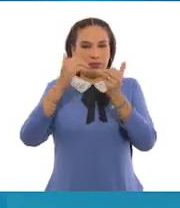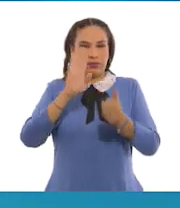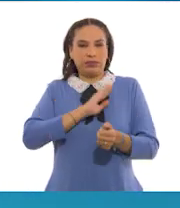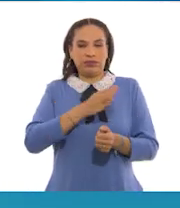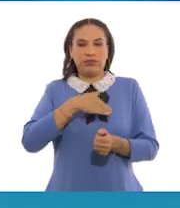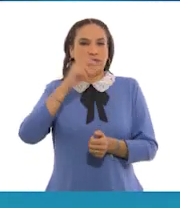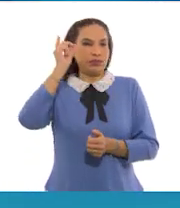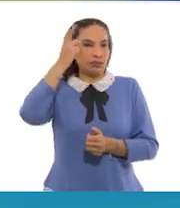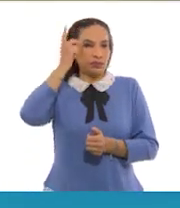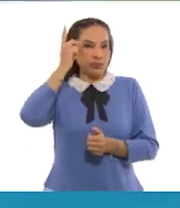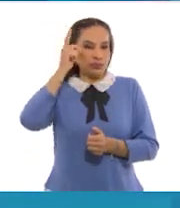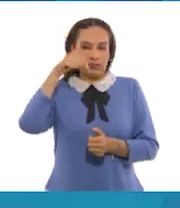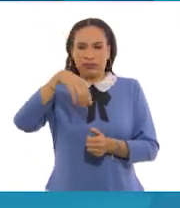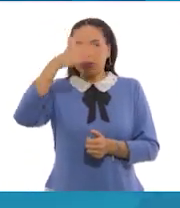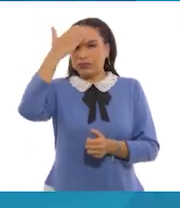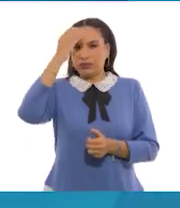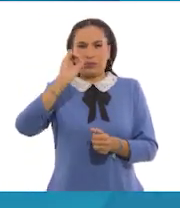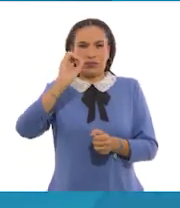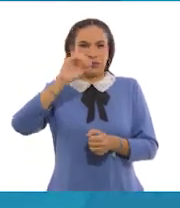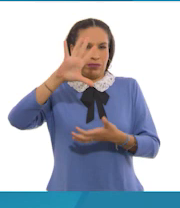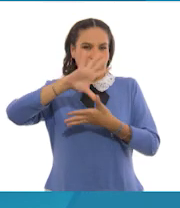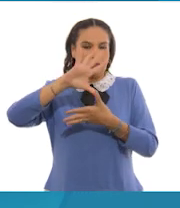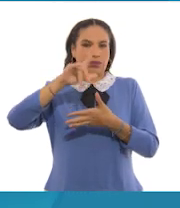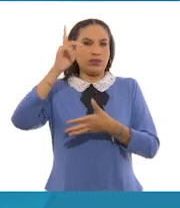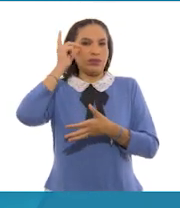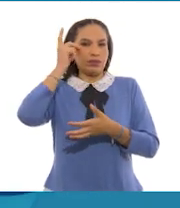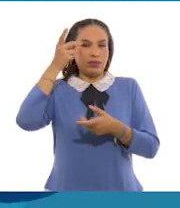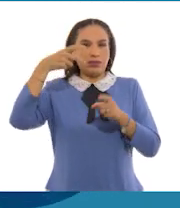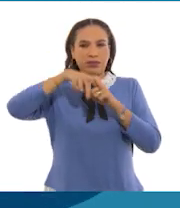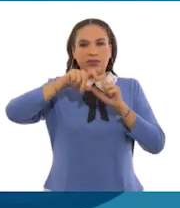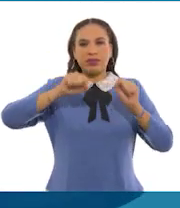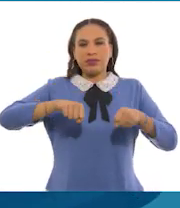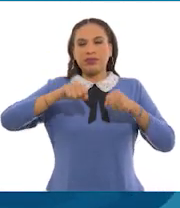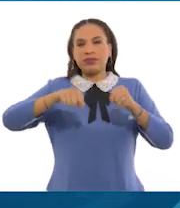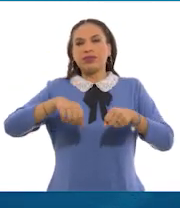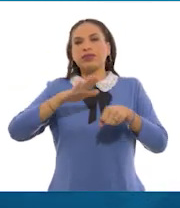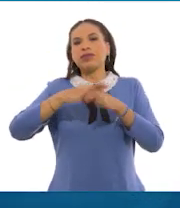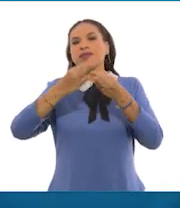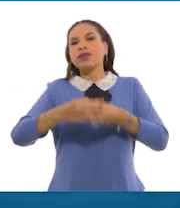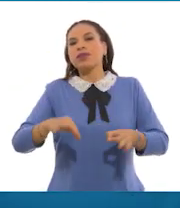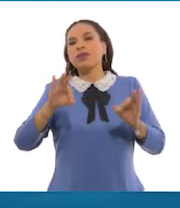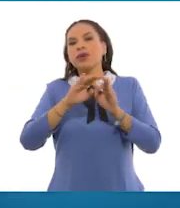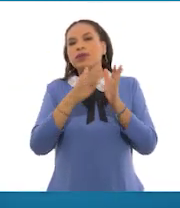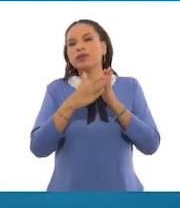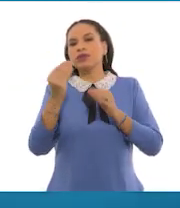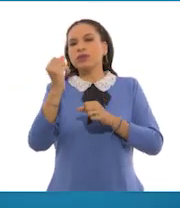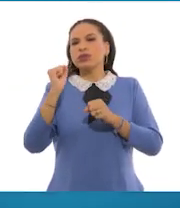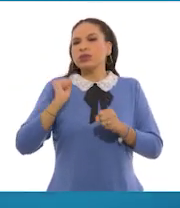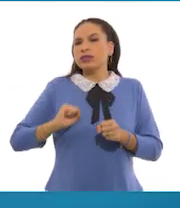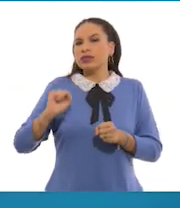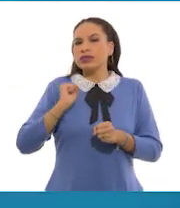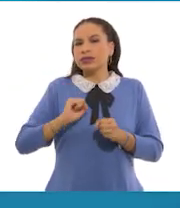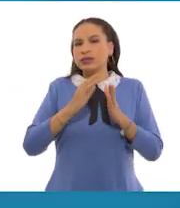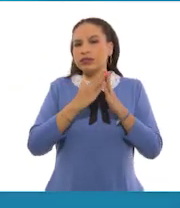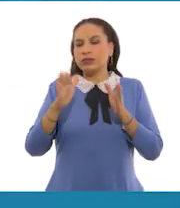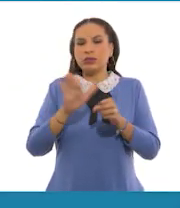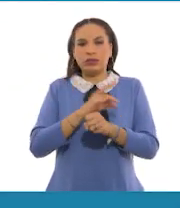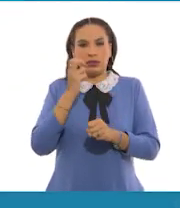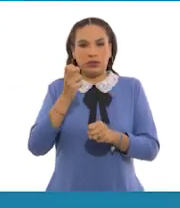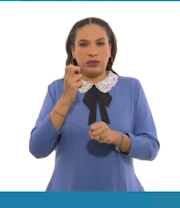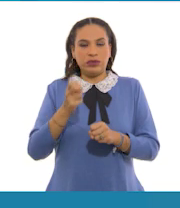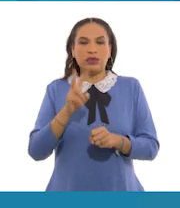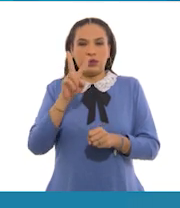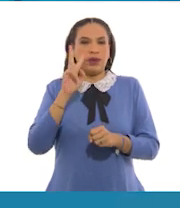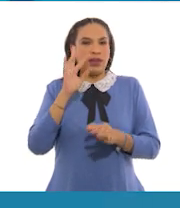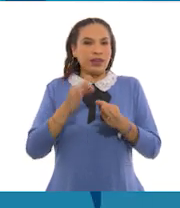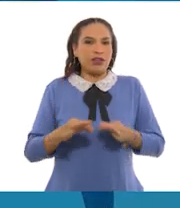se conocía en América. El caballo fue el medio de transporte terrestre más importante durante muchos siglos y para ellos eran